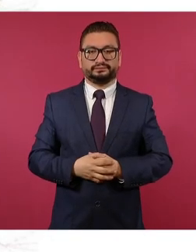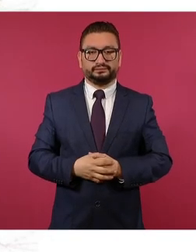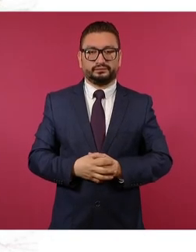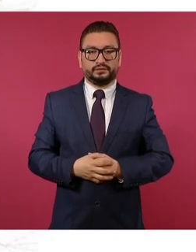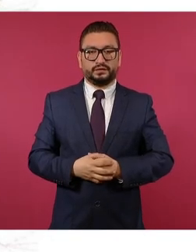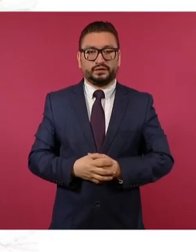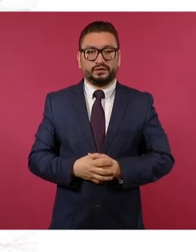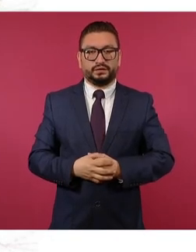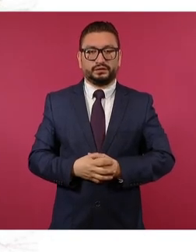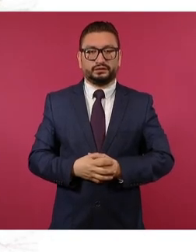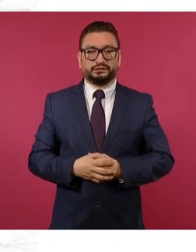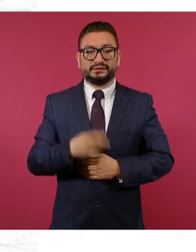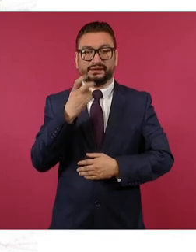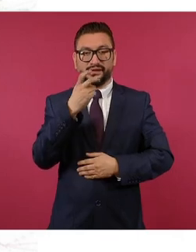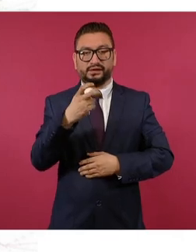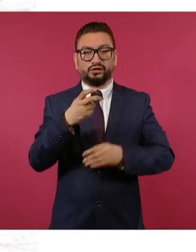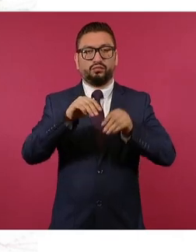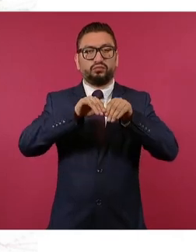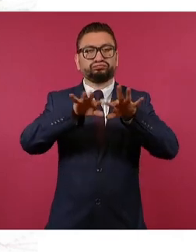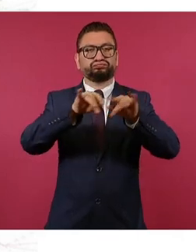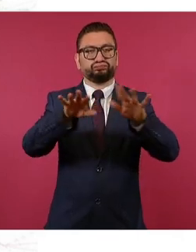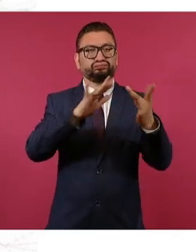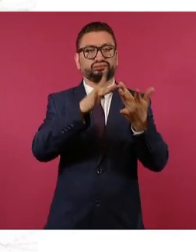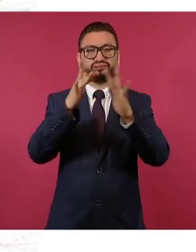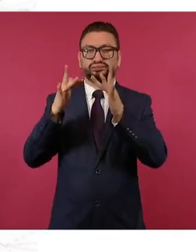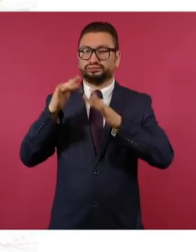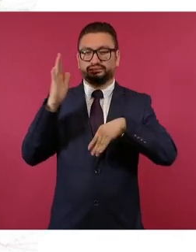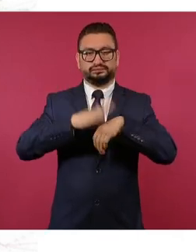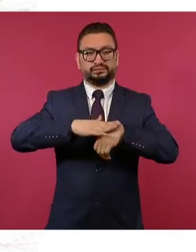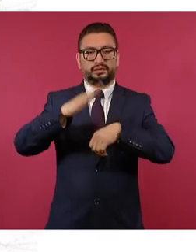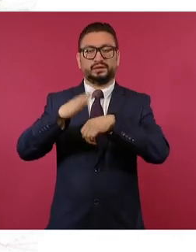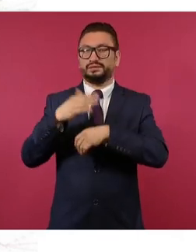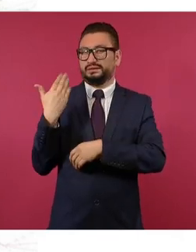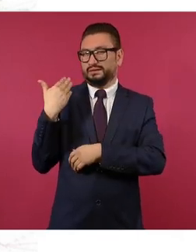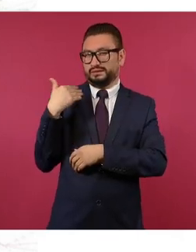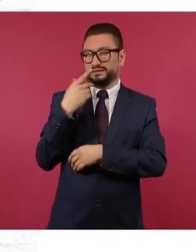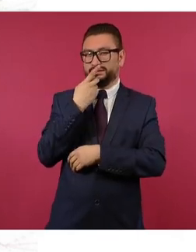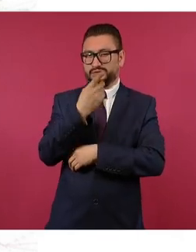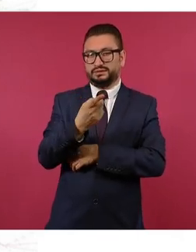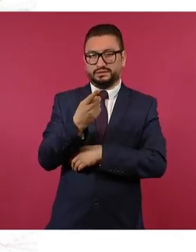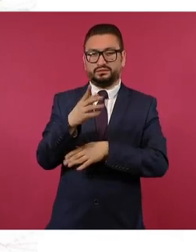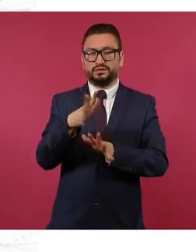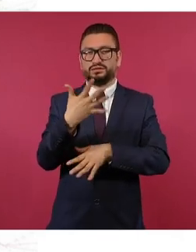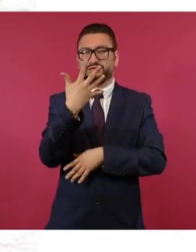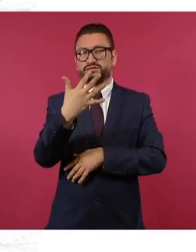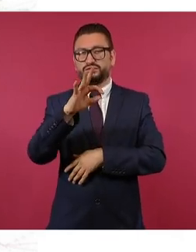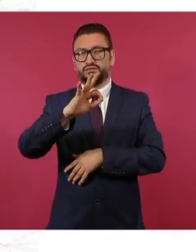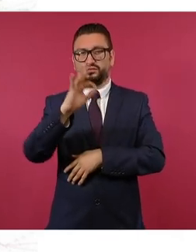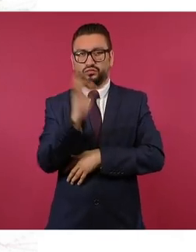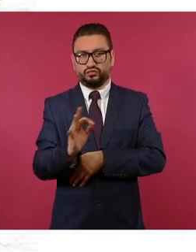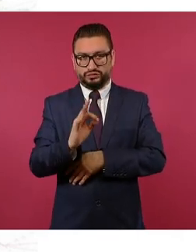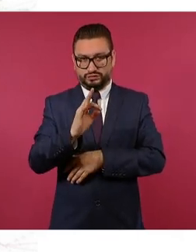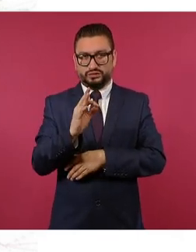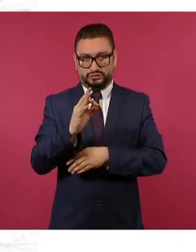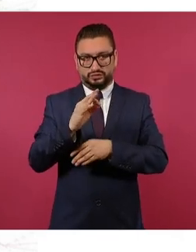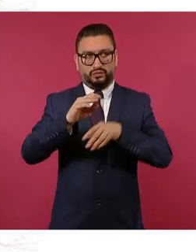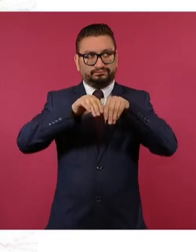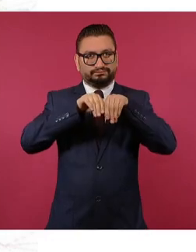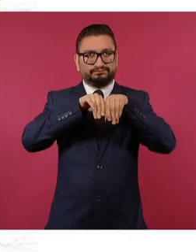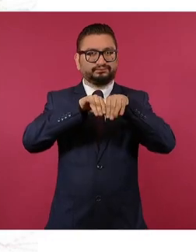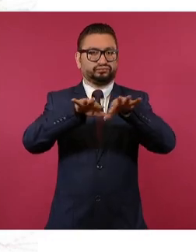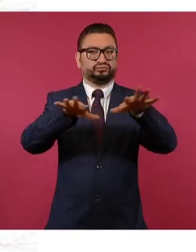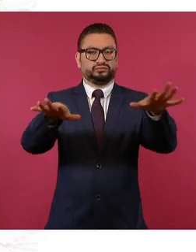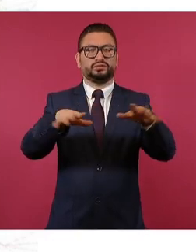entre las cuentas más compartidas. Decíamos nosotros, apenas el 5% de toda esta campaña